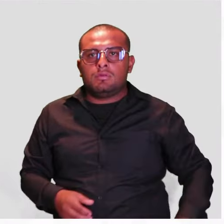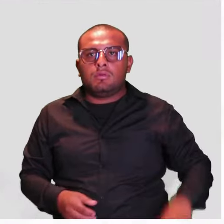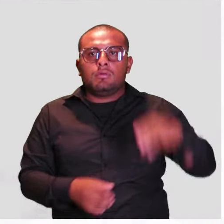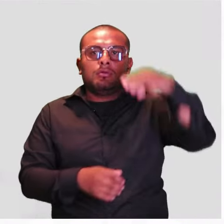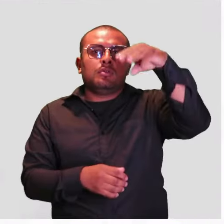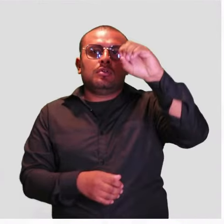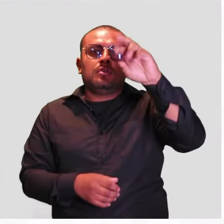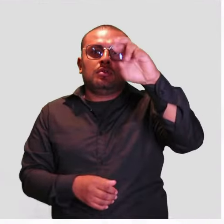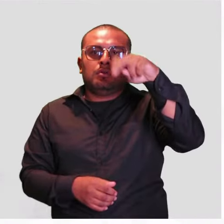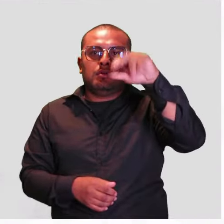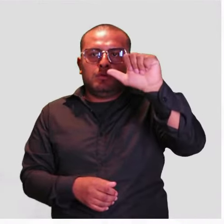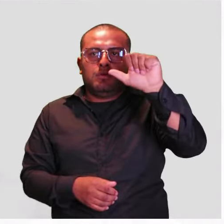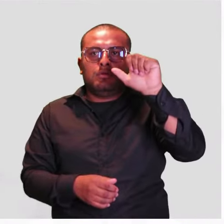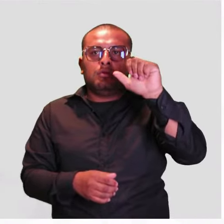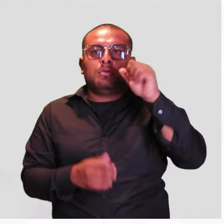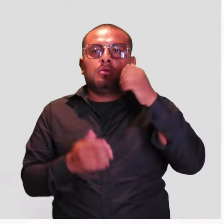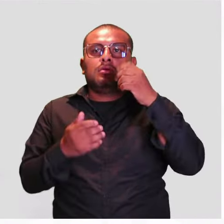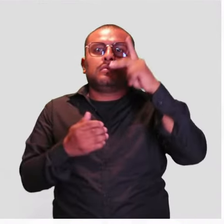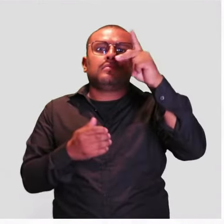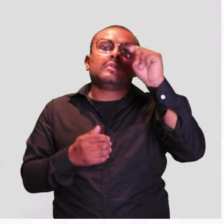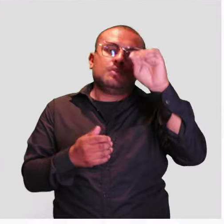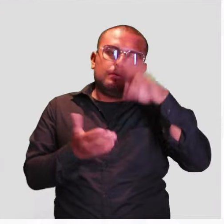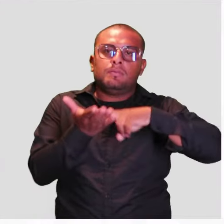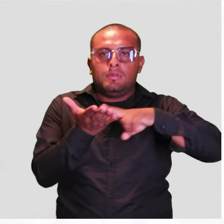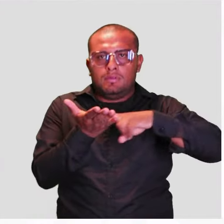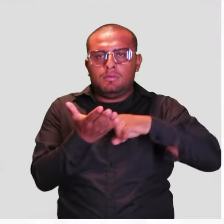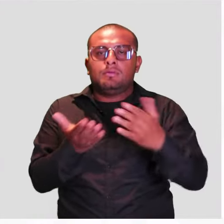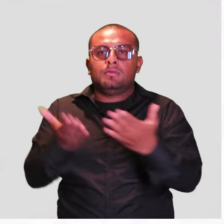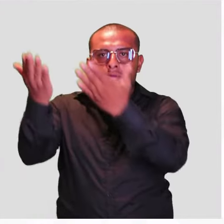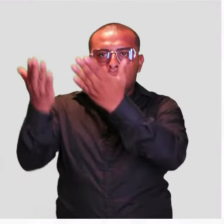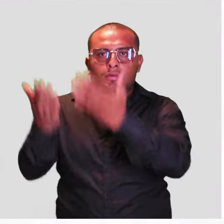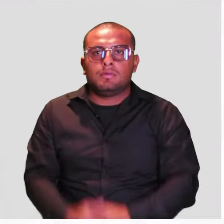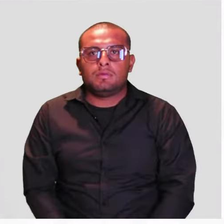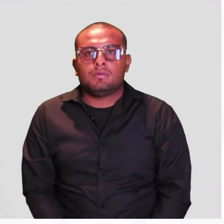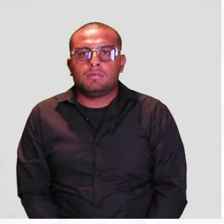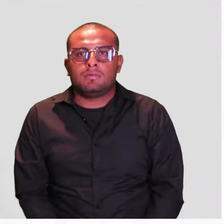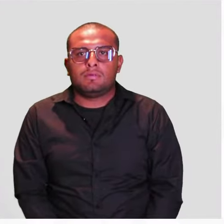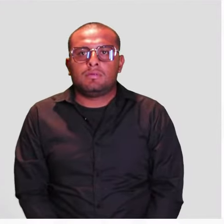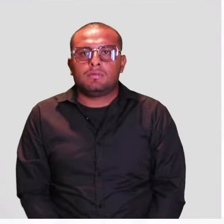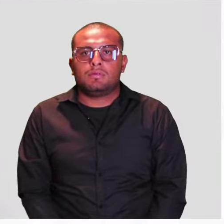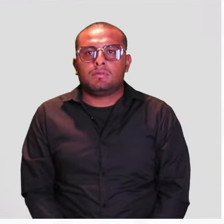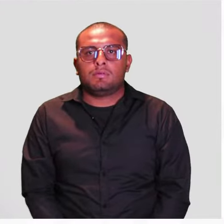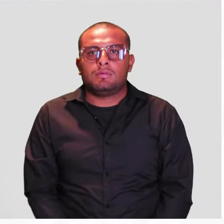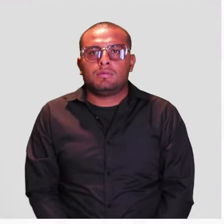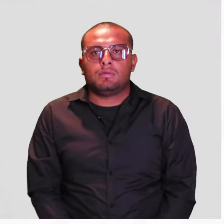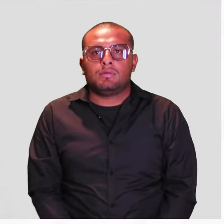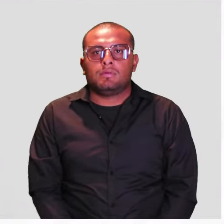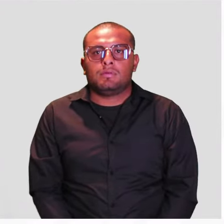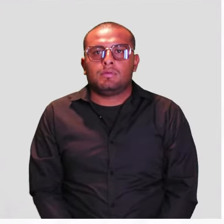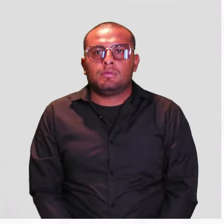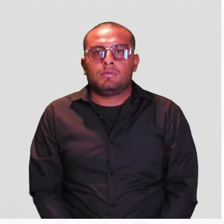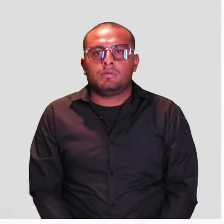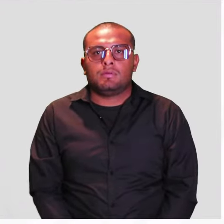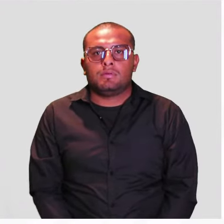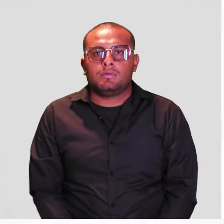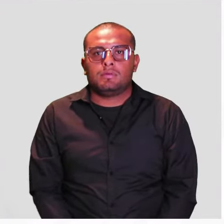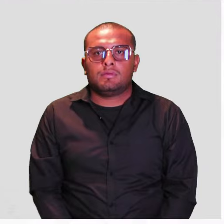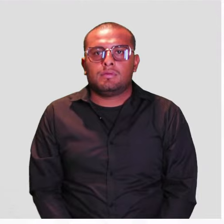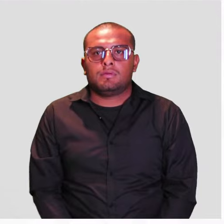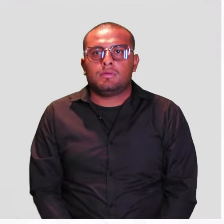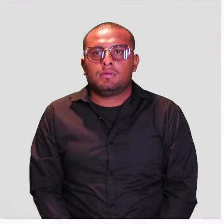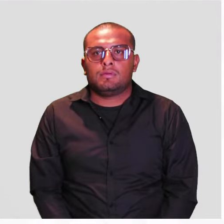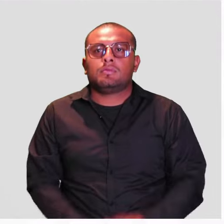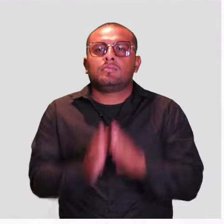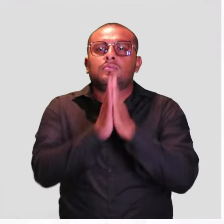y Partido Verde Ecologista de México. Tiene 30 segundos, candidato, para su mensaje final. Quiero invitarte a un acto